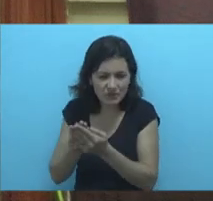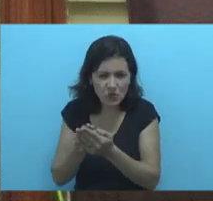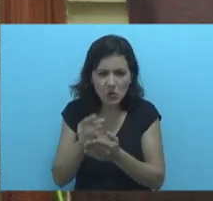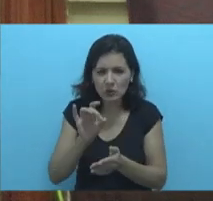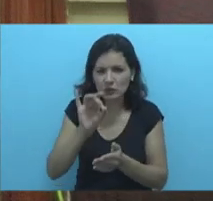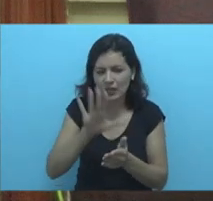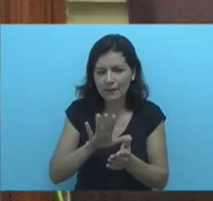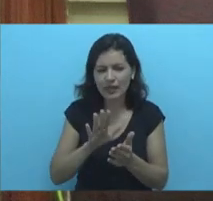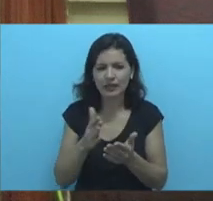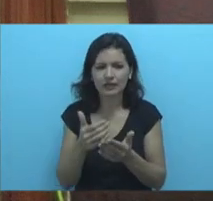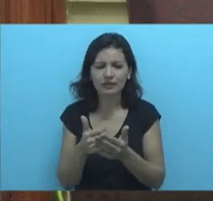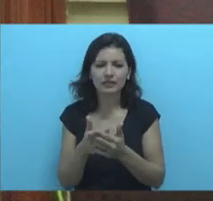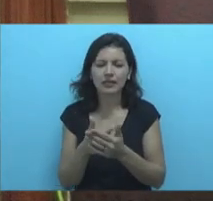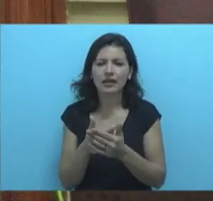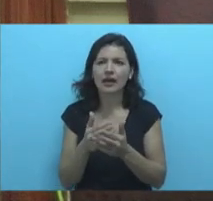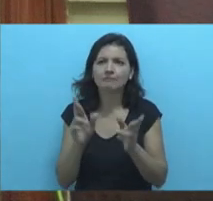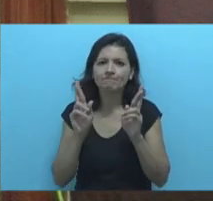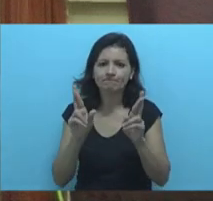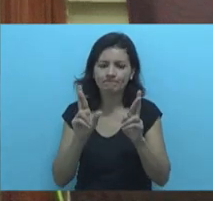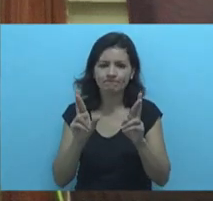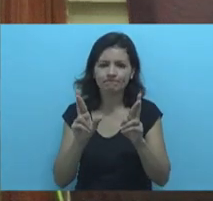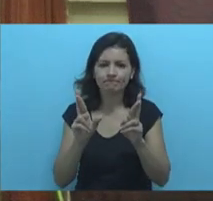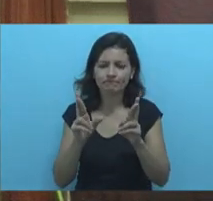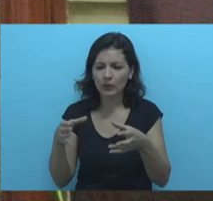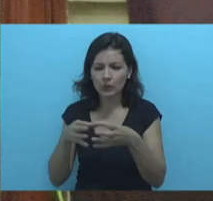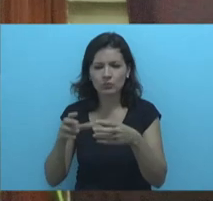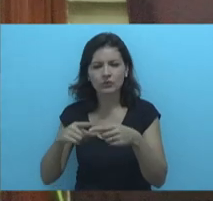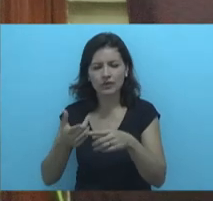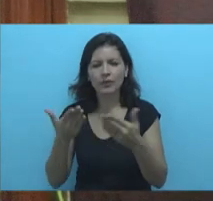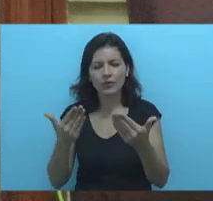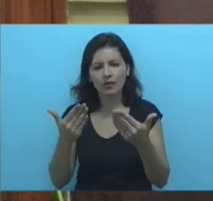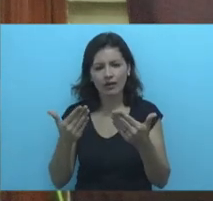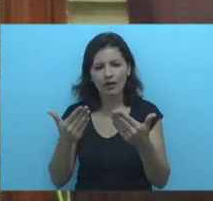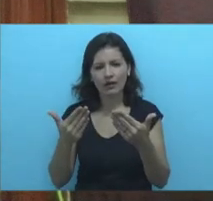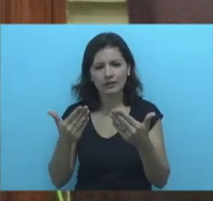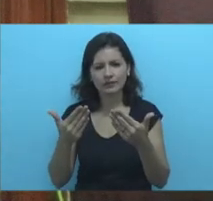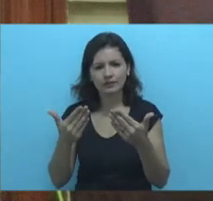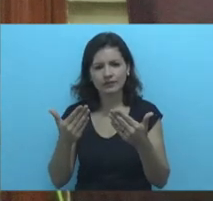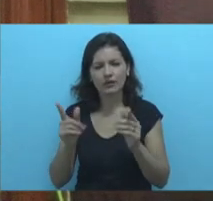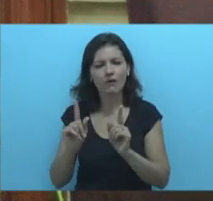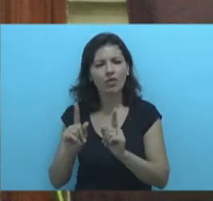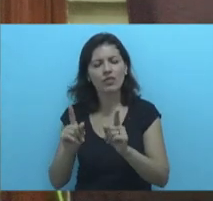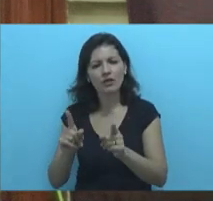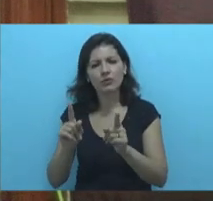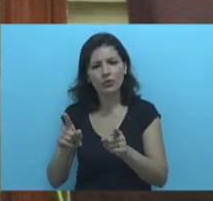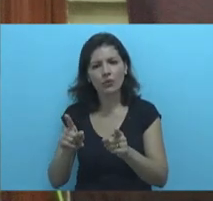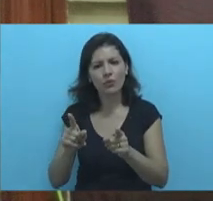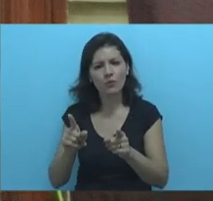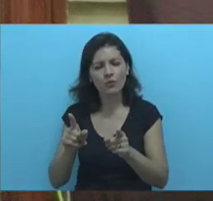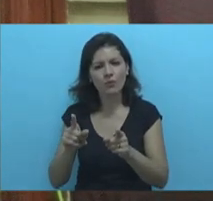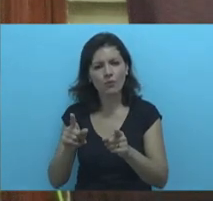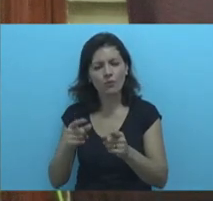de otros lugares. Ojalá el Partido Socialista siga expresando